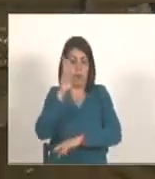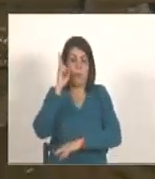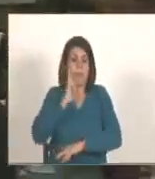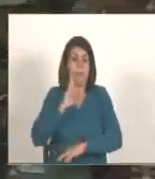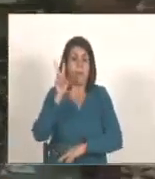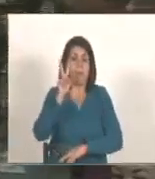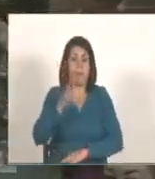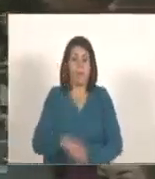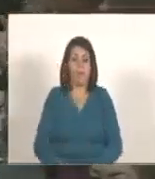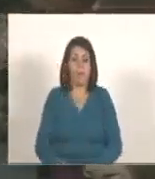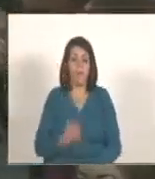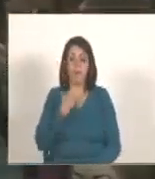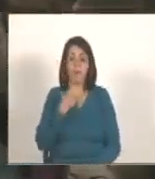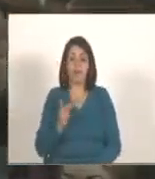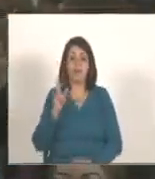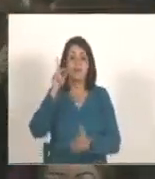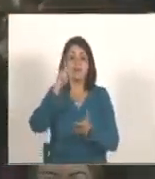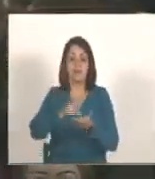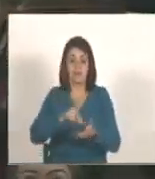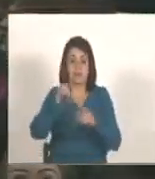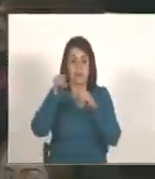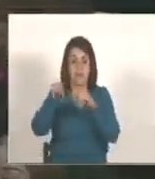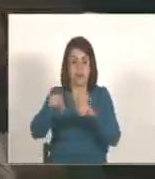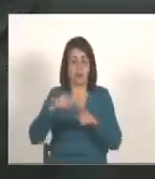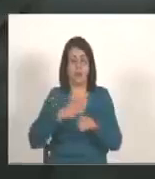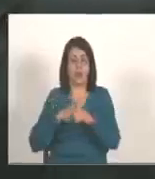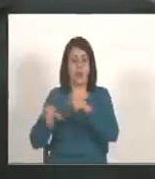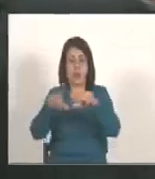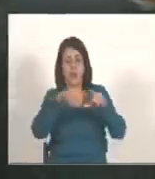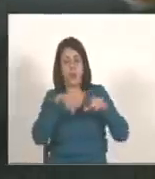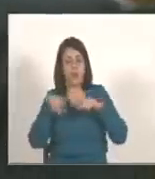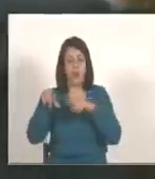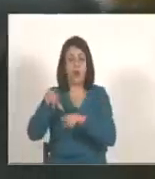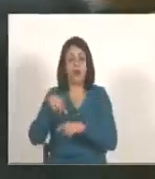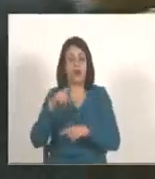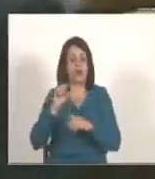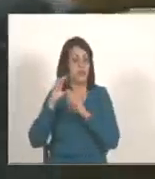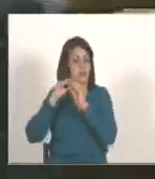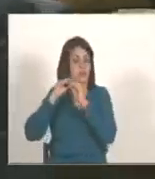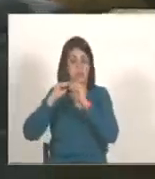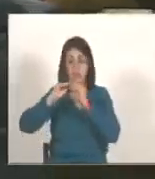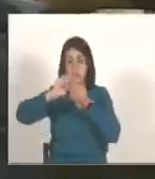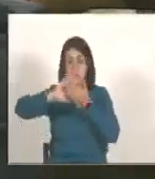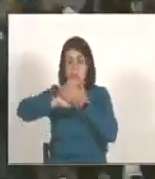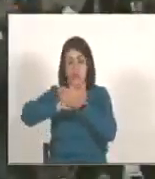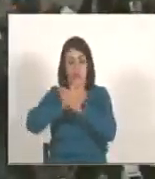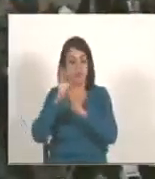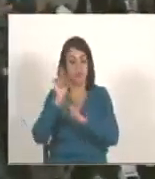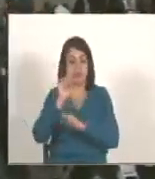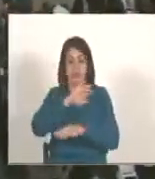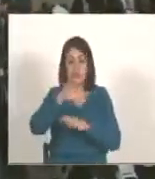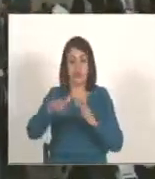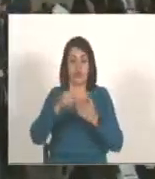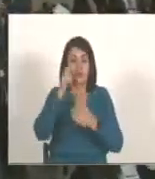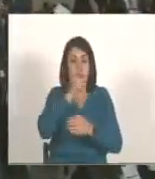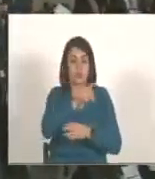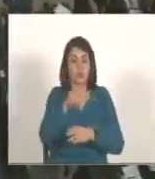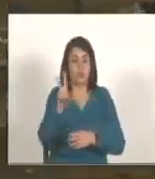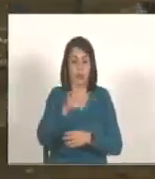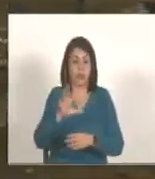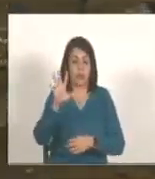Bolivariana de Venezuela digan: ese es mi territorio indisoluble, como lo es todo el suelo de la